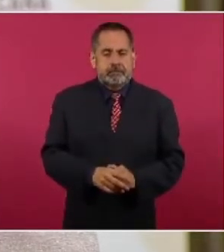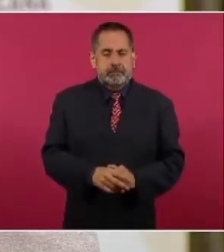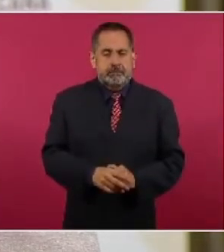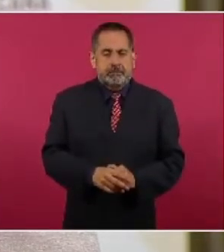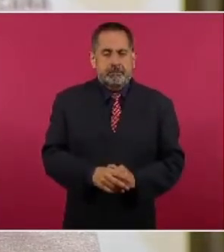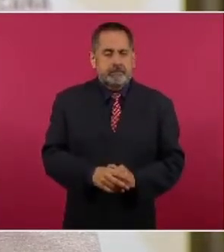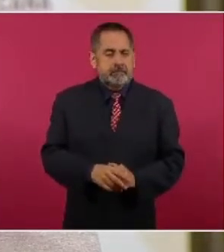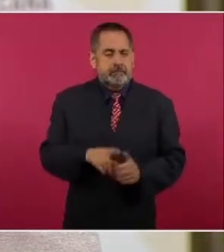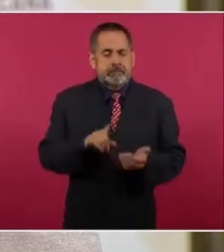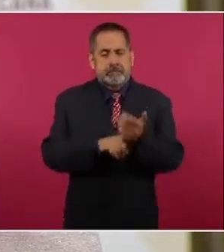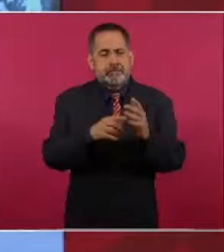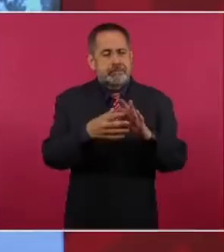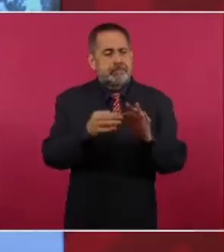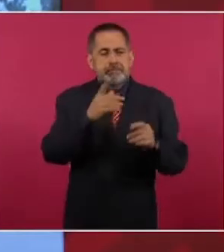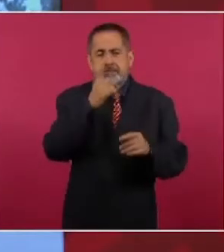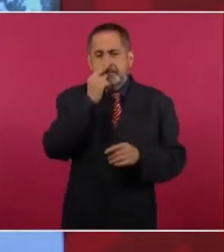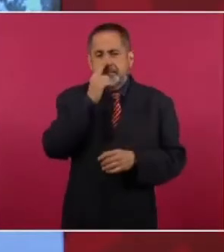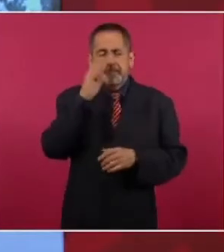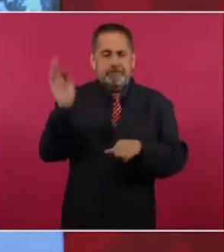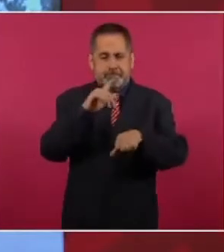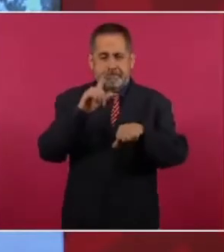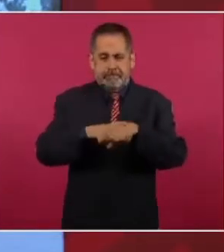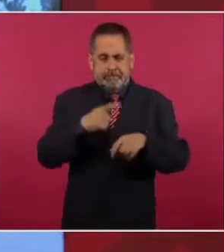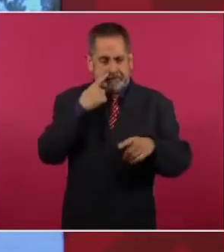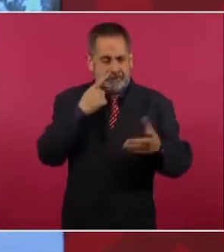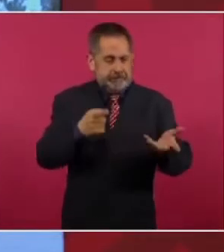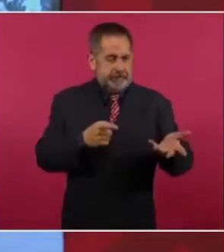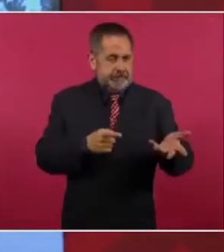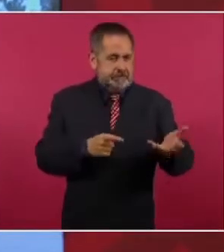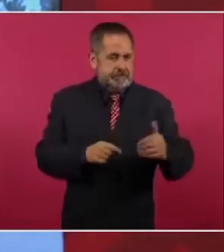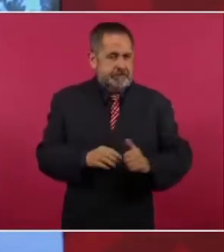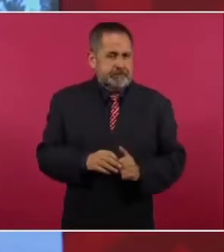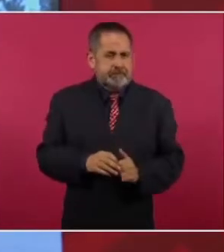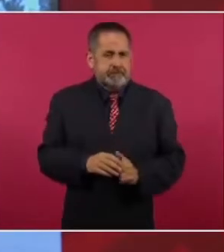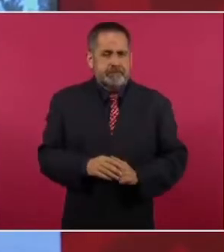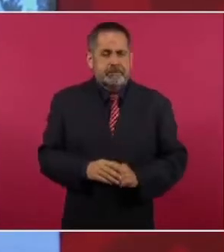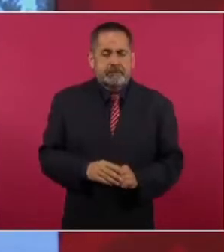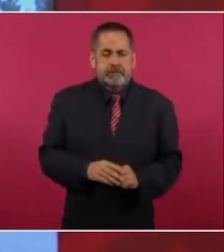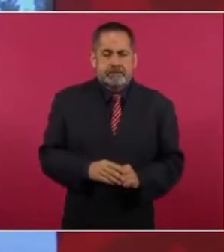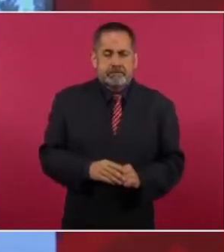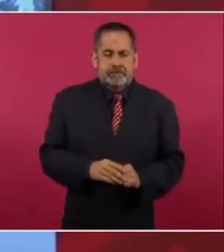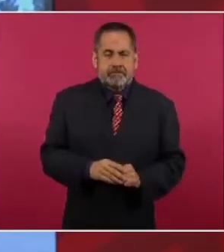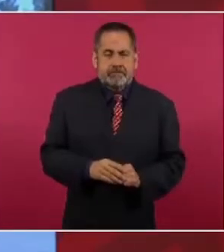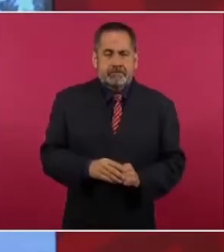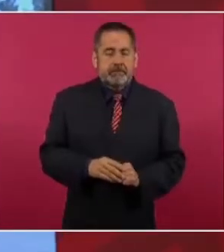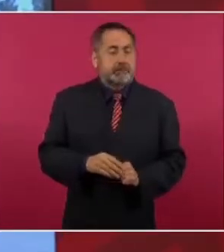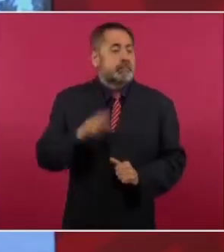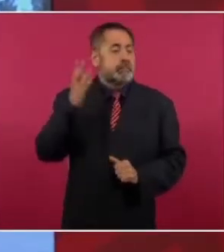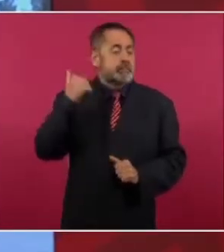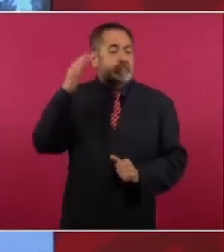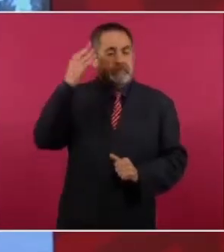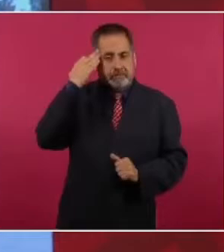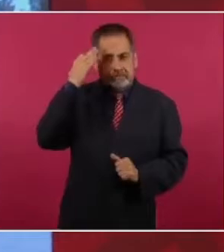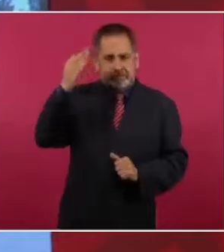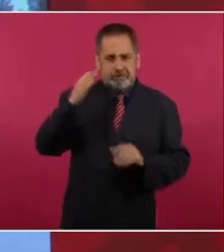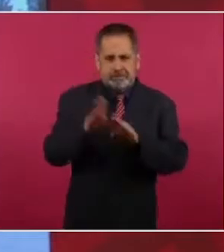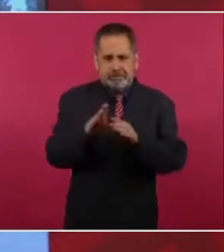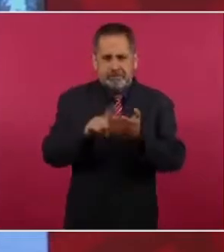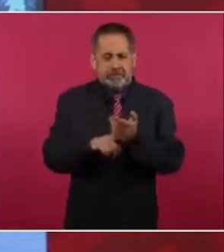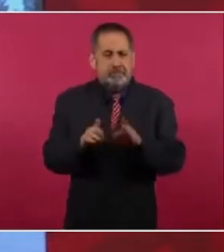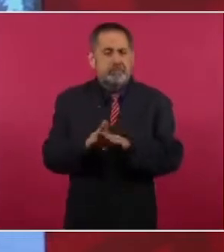de la llamada Policía Federal. Y en su mejor momento,